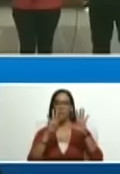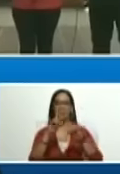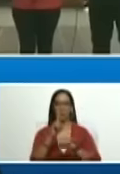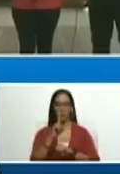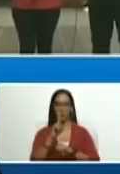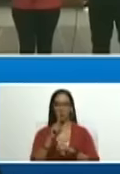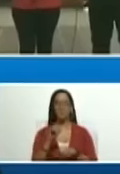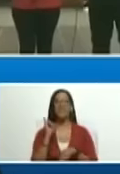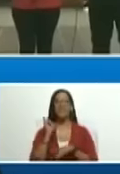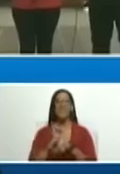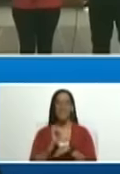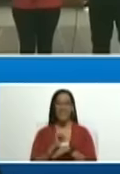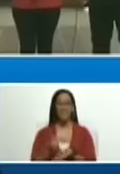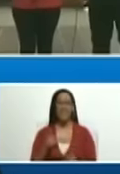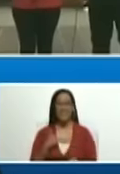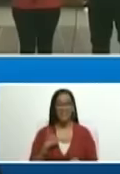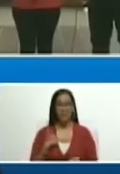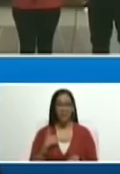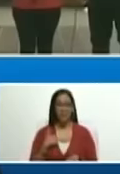1.491. Iglesias católicas,